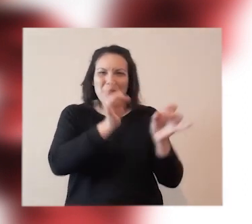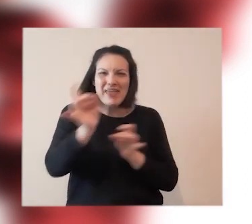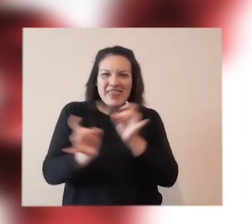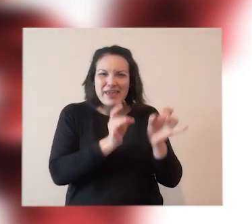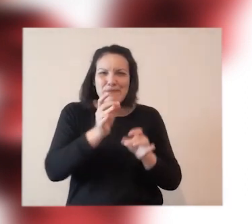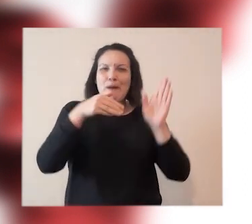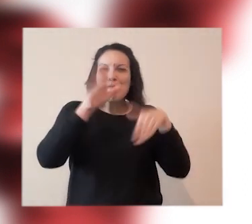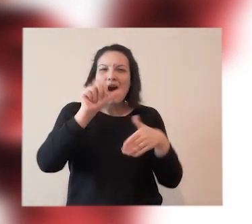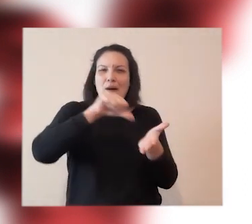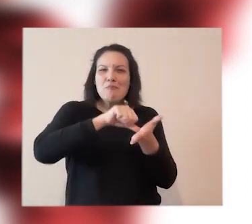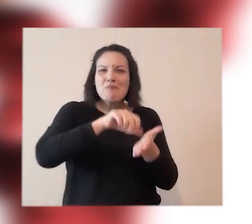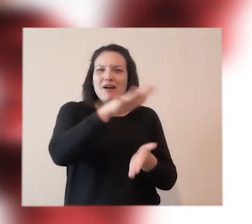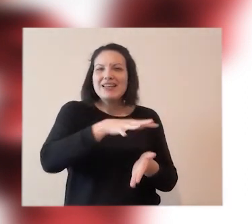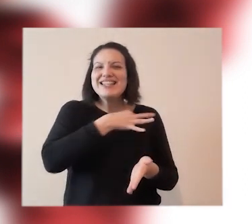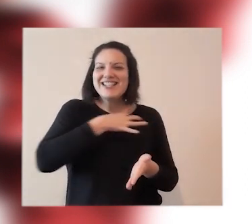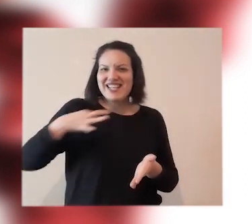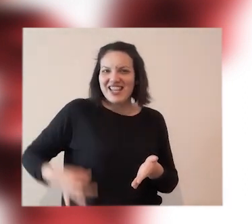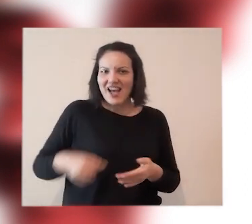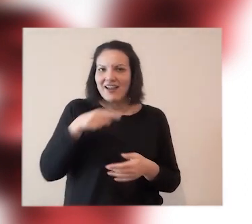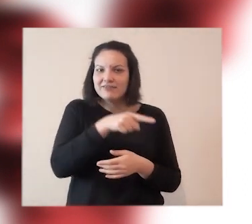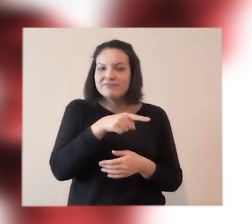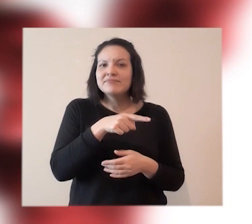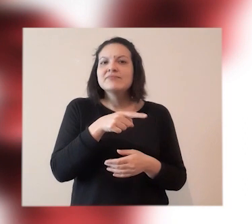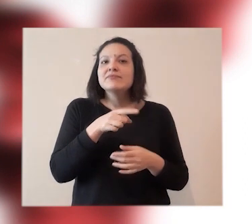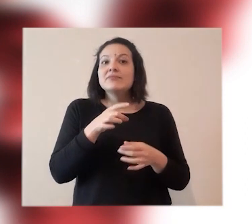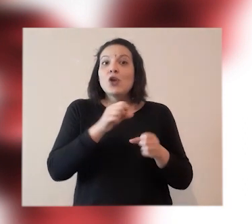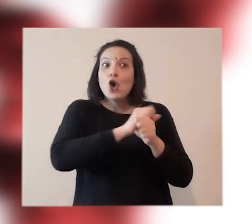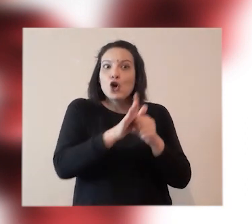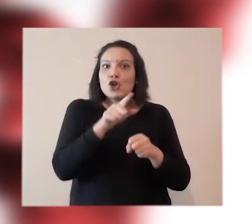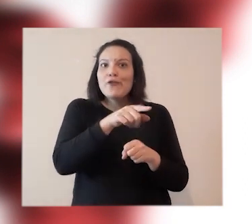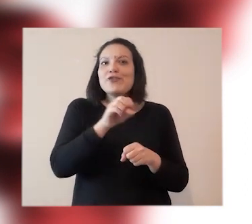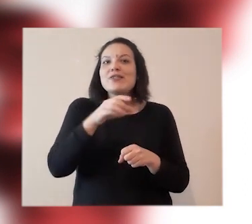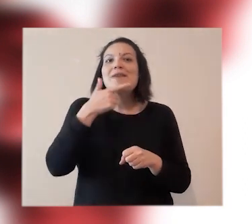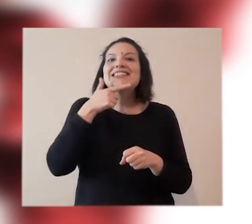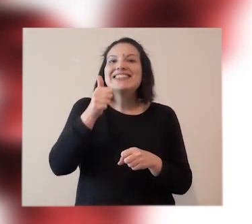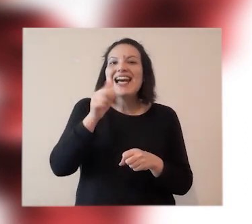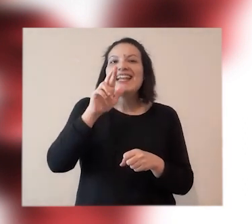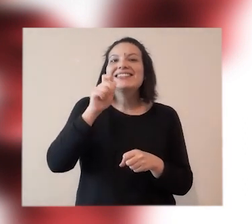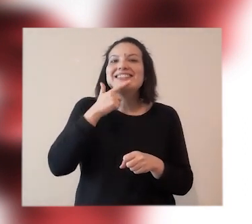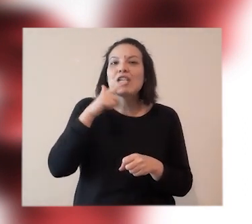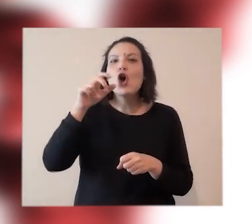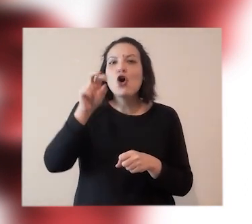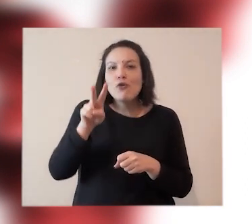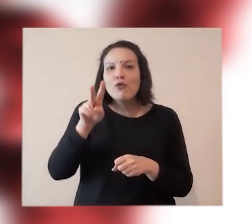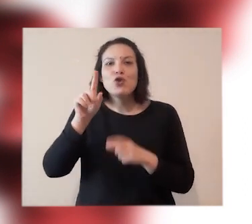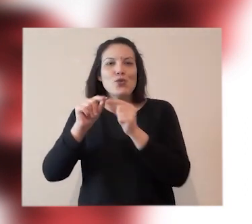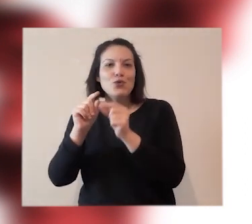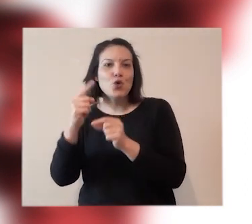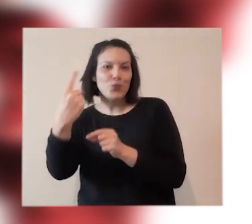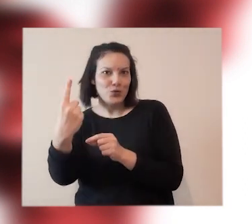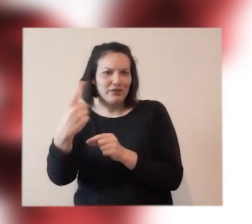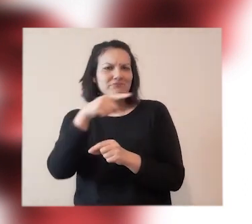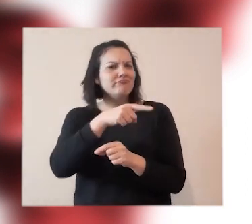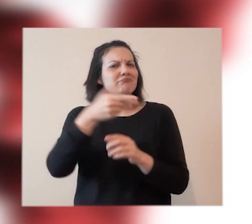afectó a la región de China, y ese tipo de coronavirus fue denominado SARS-CoV-1, ¿sí? Eso